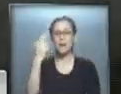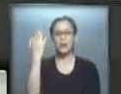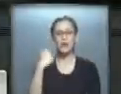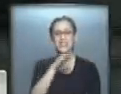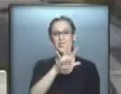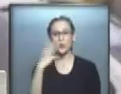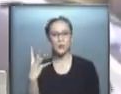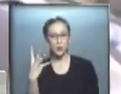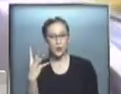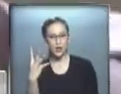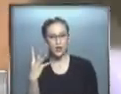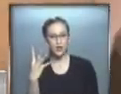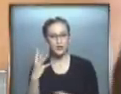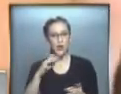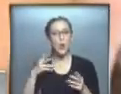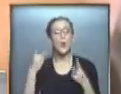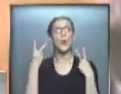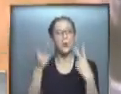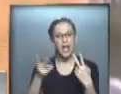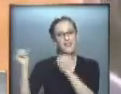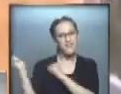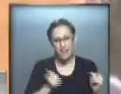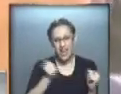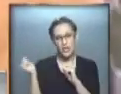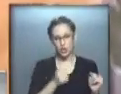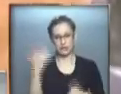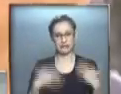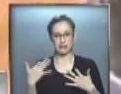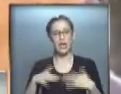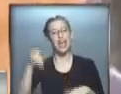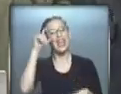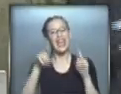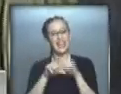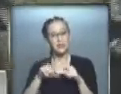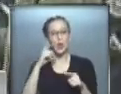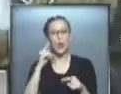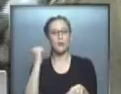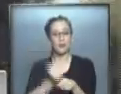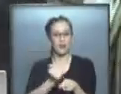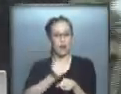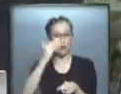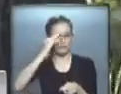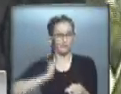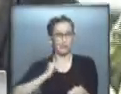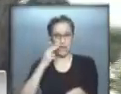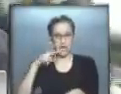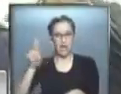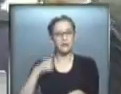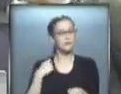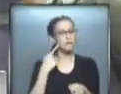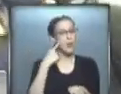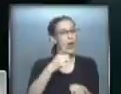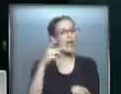1954 a la ciudad de bariloche el ex oficial nazi fue extraditado a italia después de que fuera descubierto